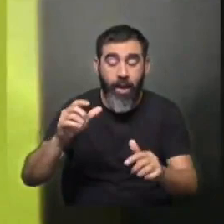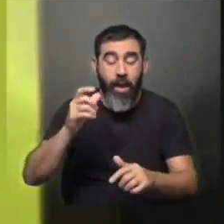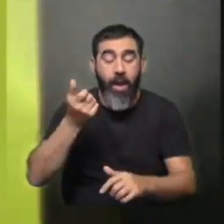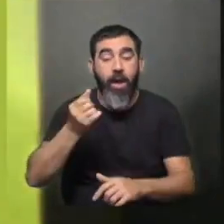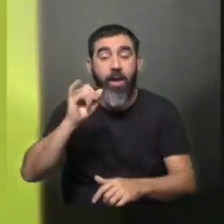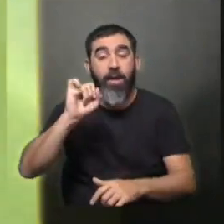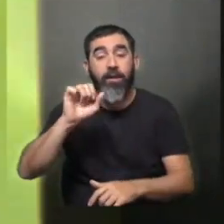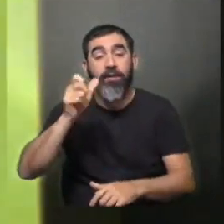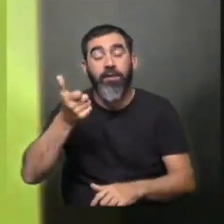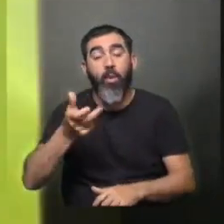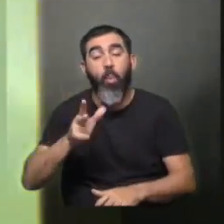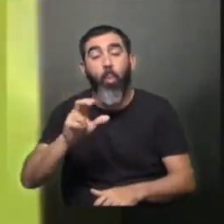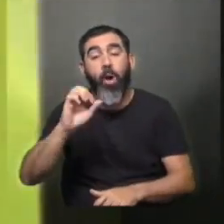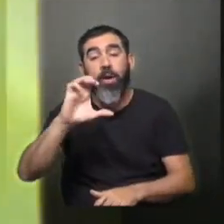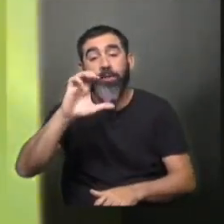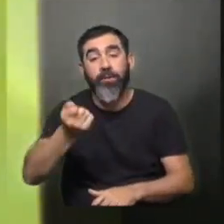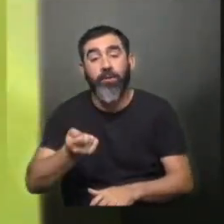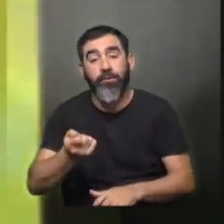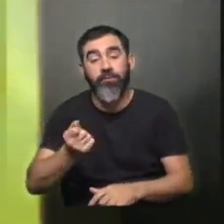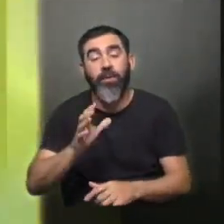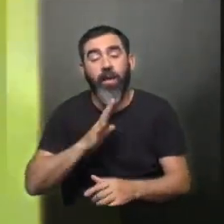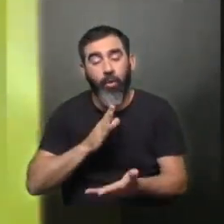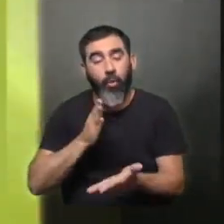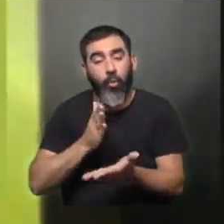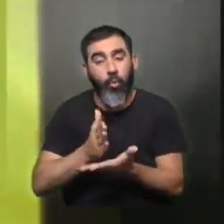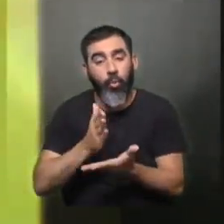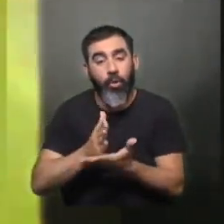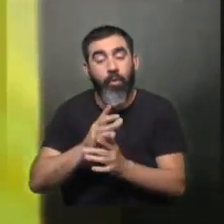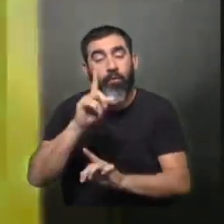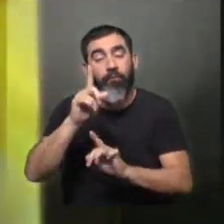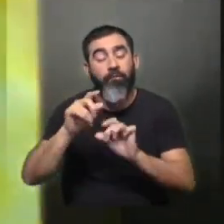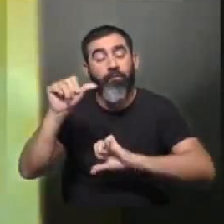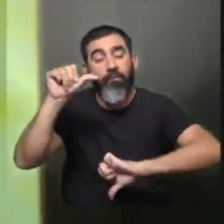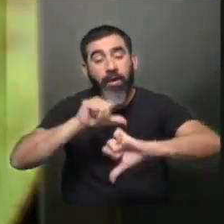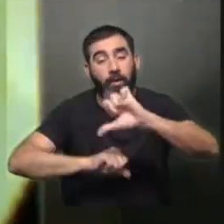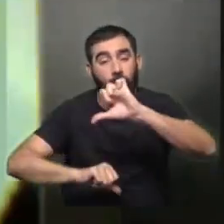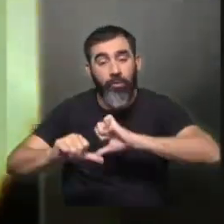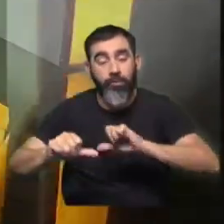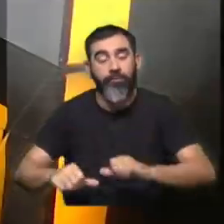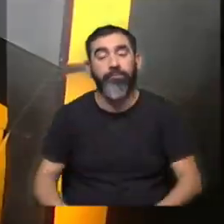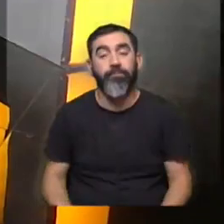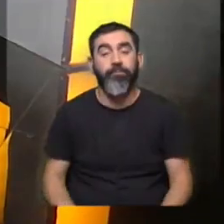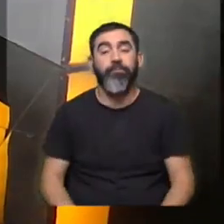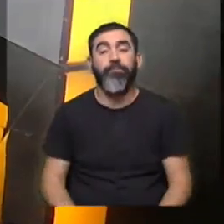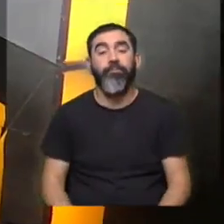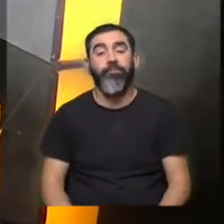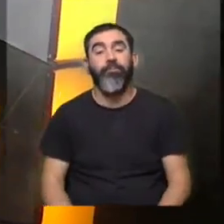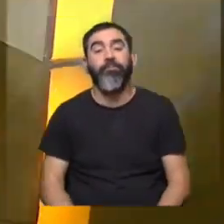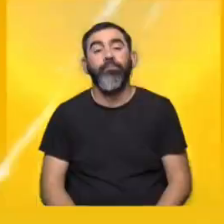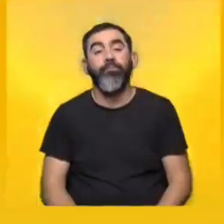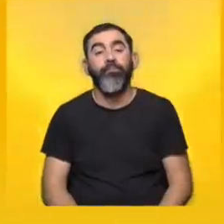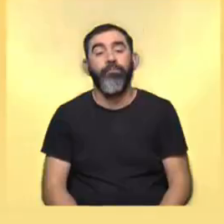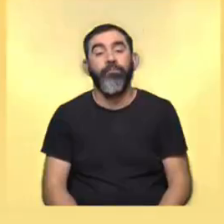investigar. Así que bueno, tuvieron colaboración con la Facultad de Química y bueno, nos cuenta.